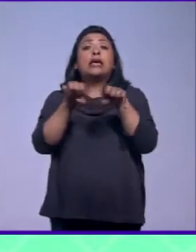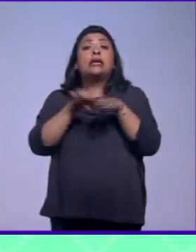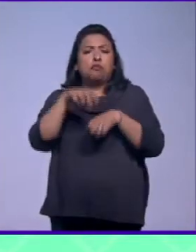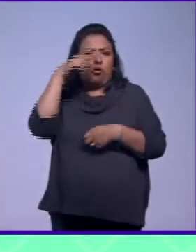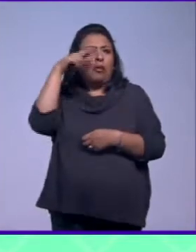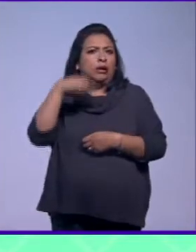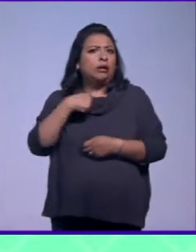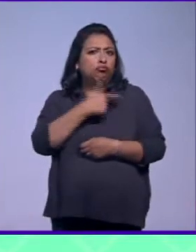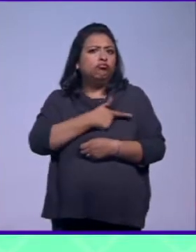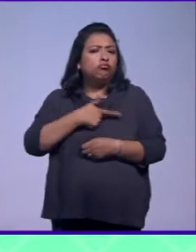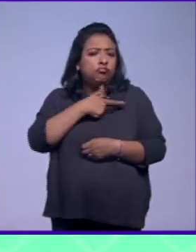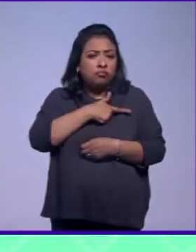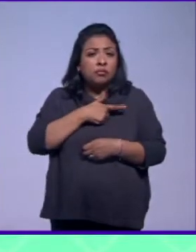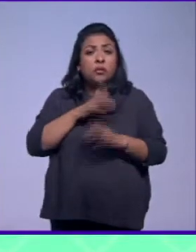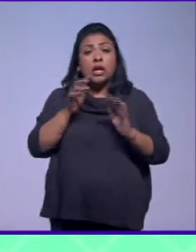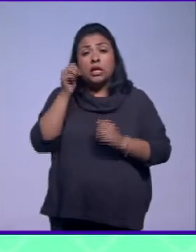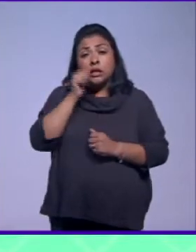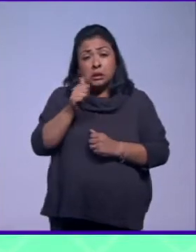mira